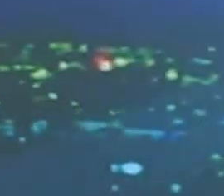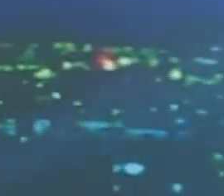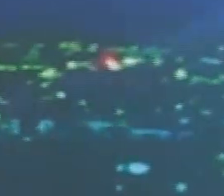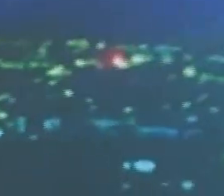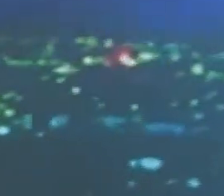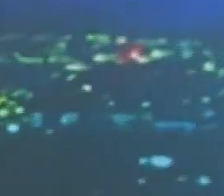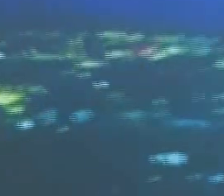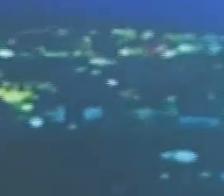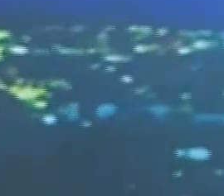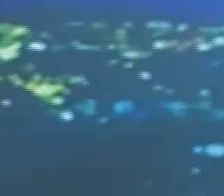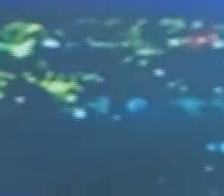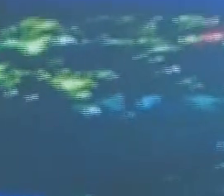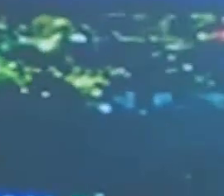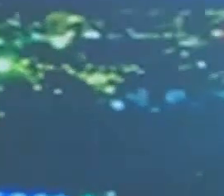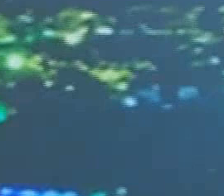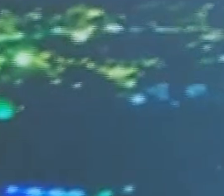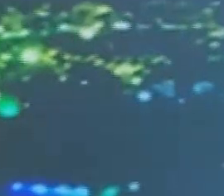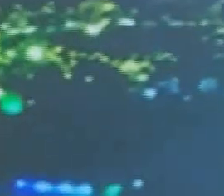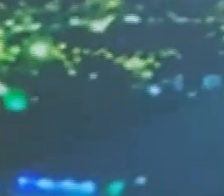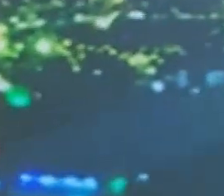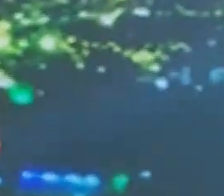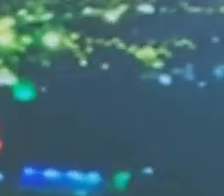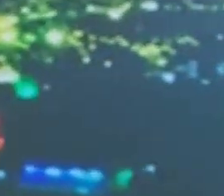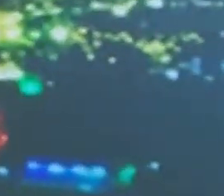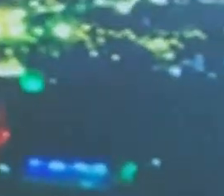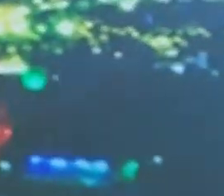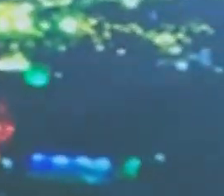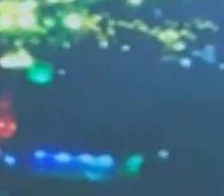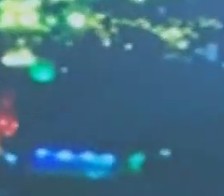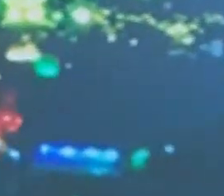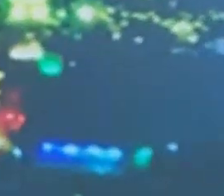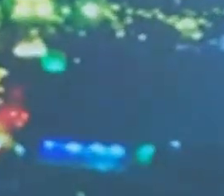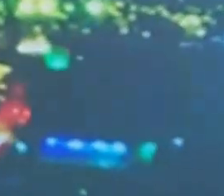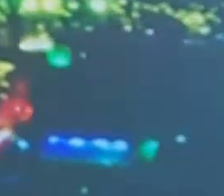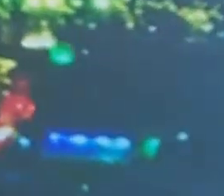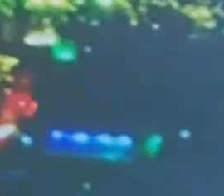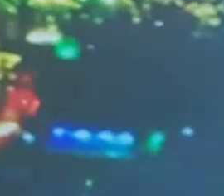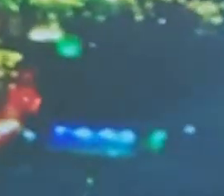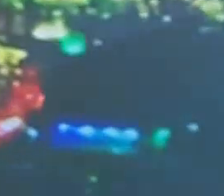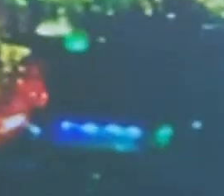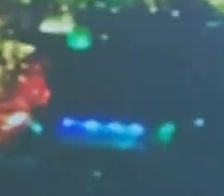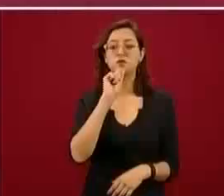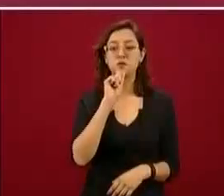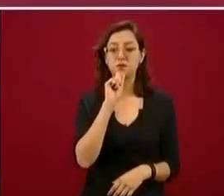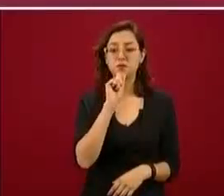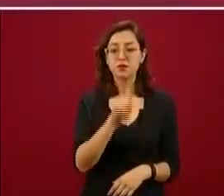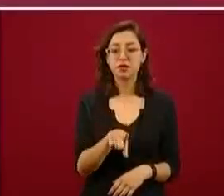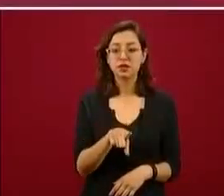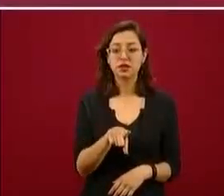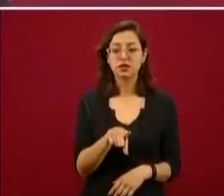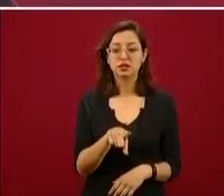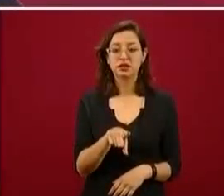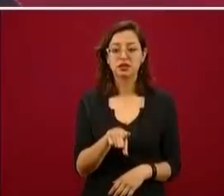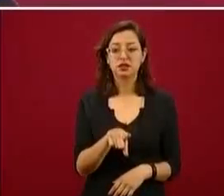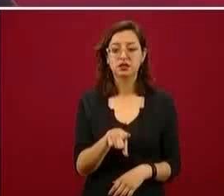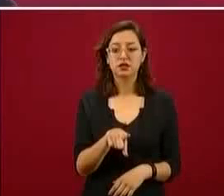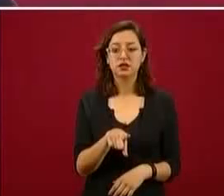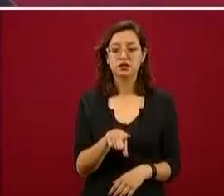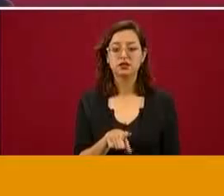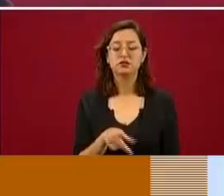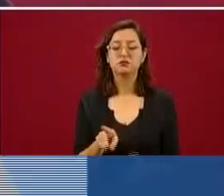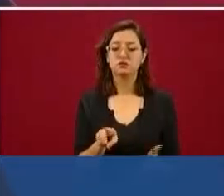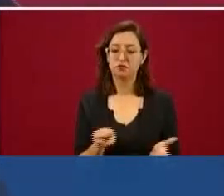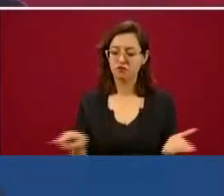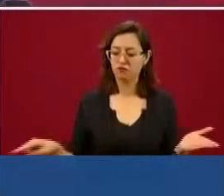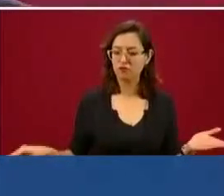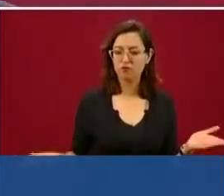gobierno federal, tanto el presidente como también los titulares de la Marina, de la Sedena, el propio subsecretario de Salud, hablando a